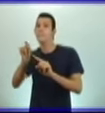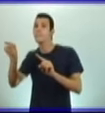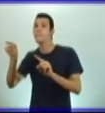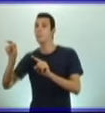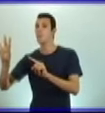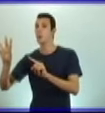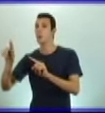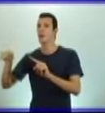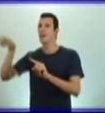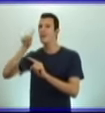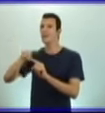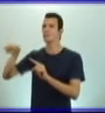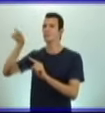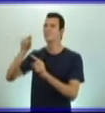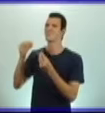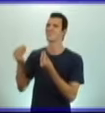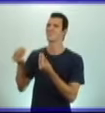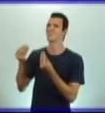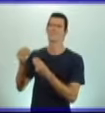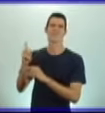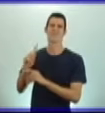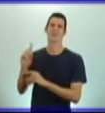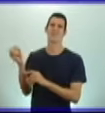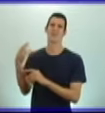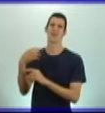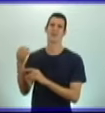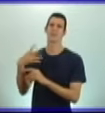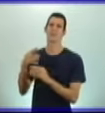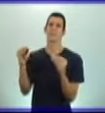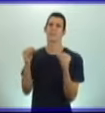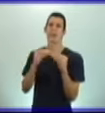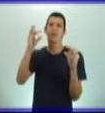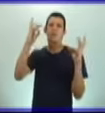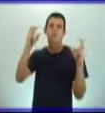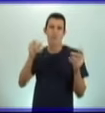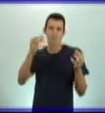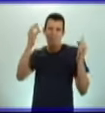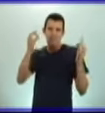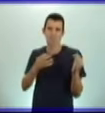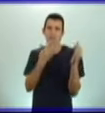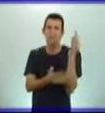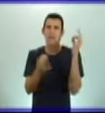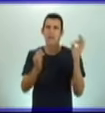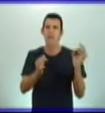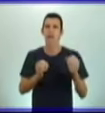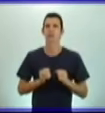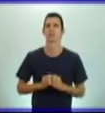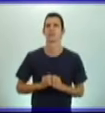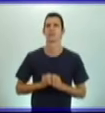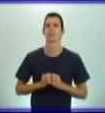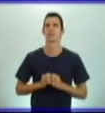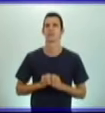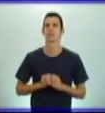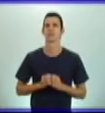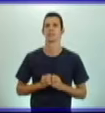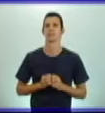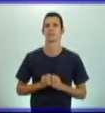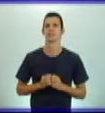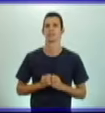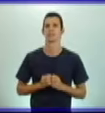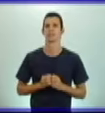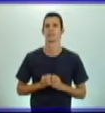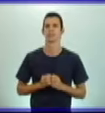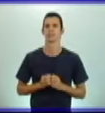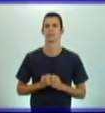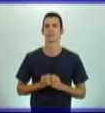es falsa. Porque para que esta proposición sea verdadera, la correspondencia debe ser de R